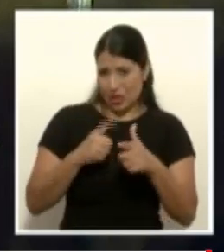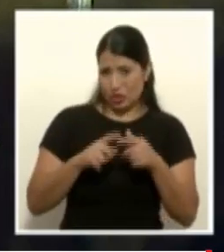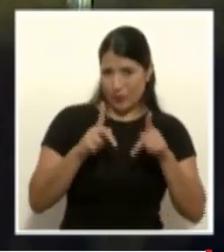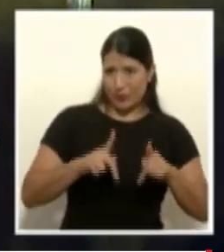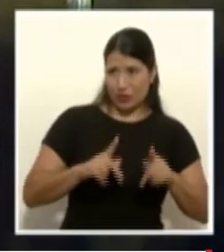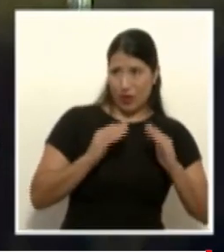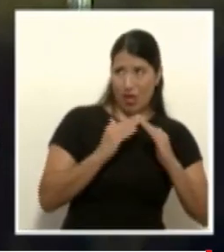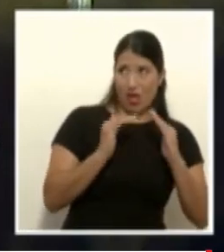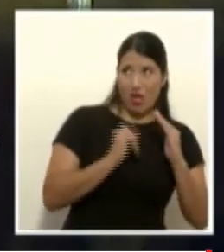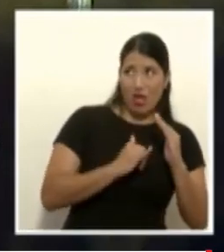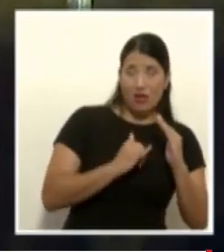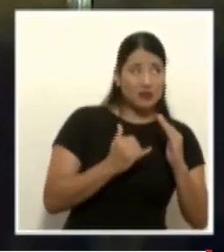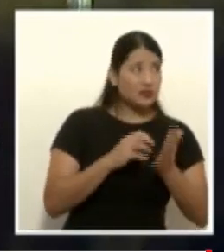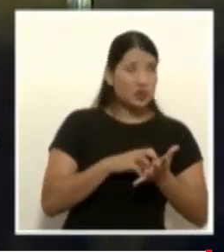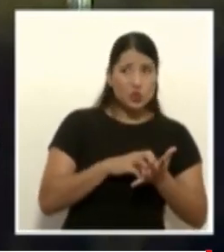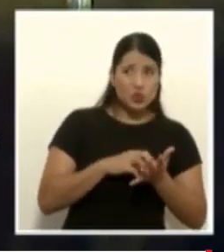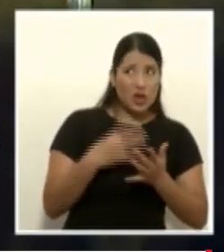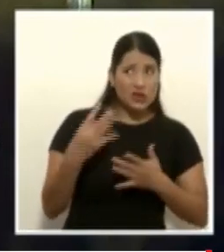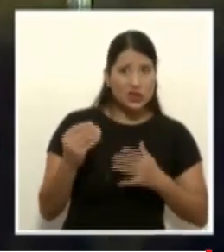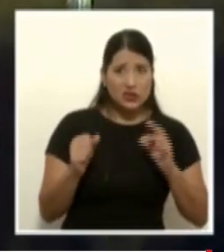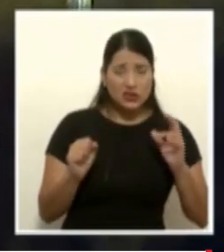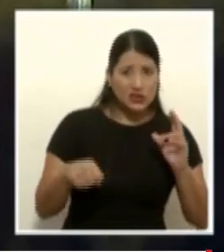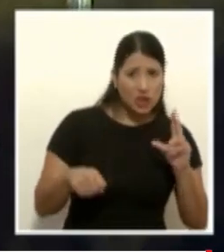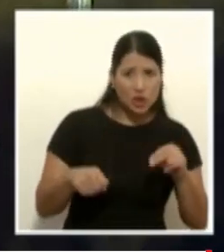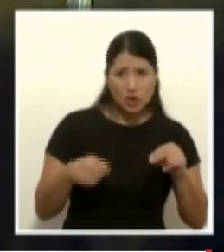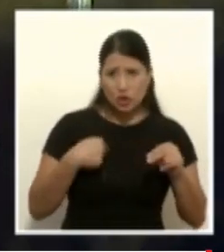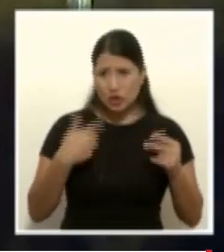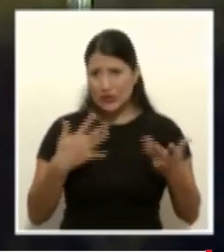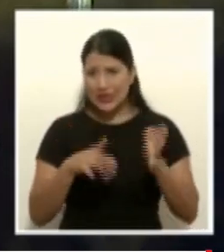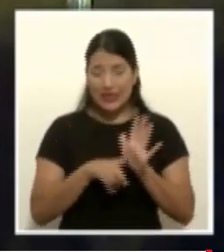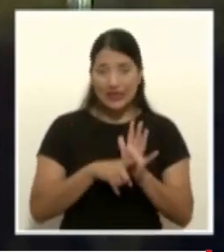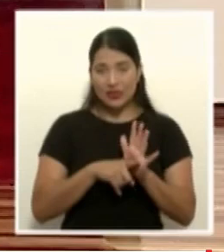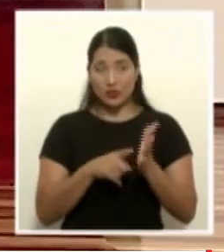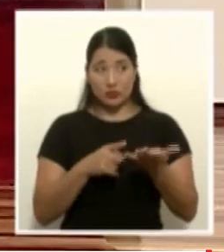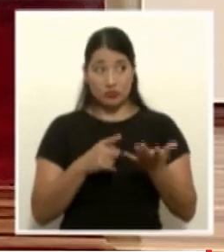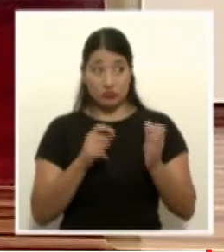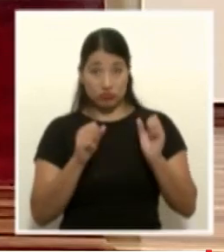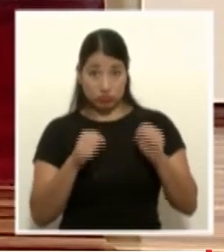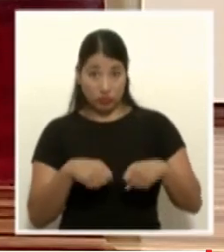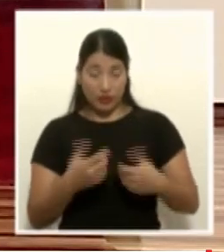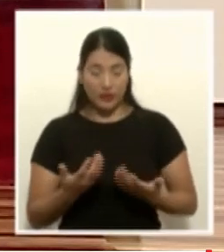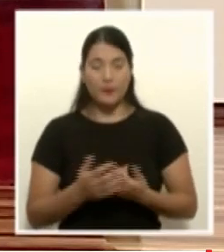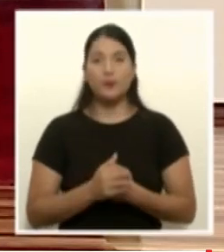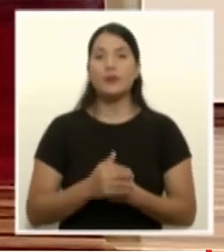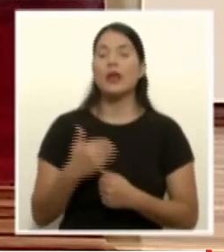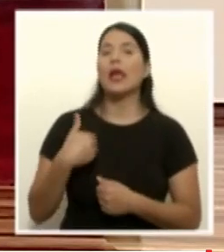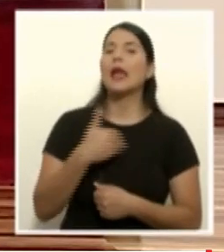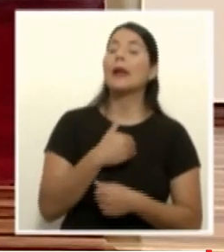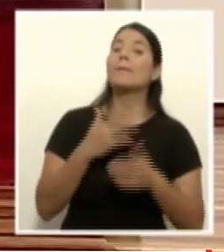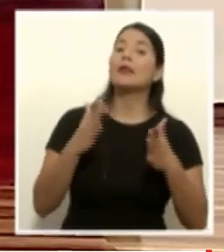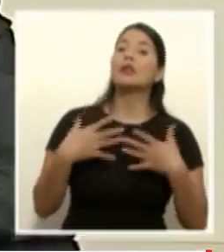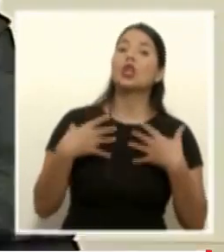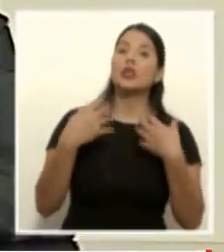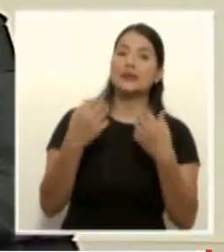solamente habiendo cumplido los días. Yo sé que es un tema del que ustedes también han hablado reiteradamente. Muchas gracias. Ministro de Salud, el doctor Daniel Salas.